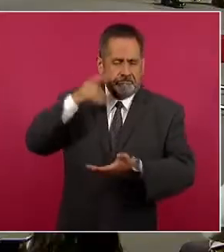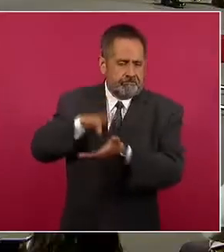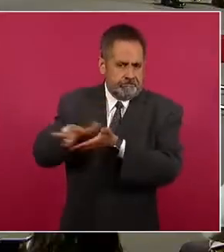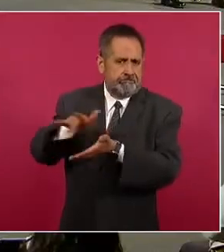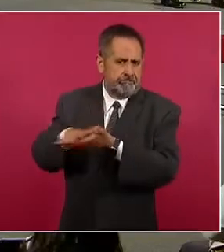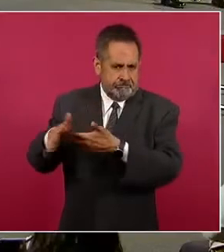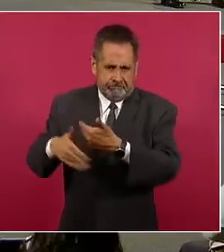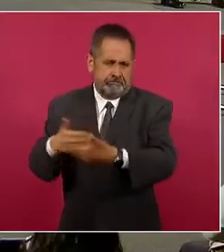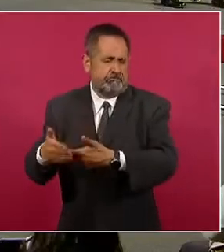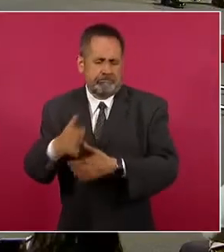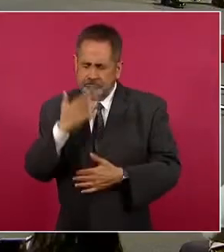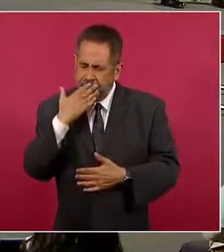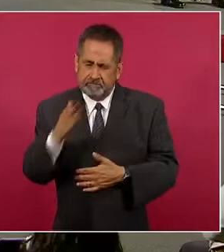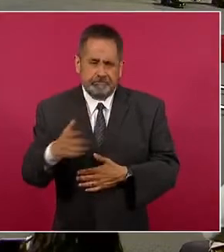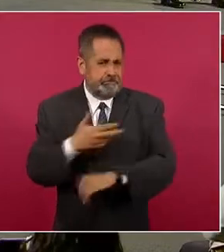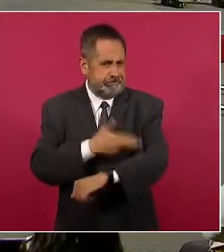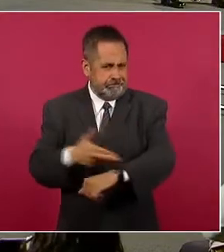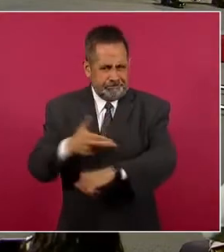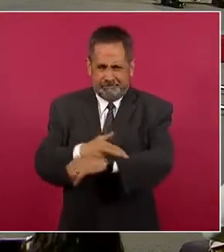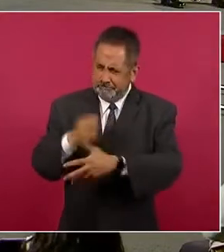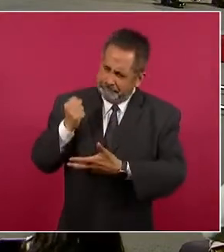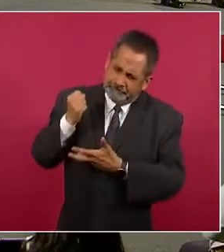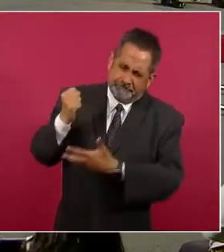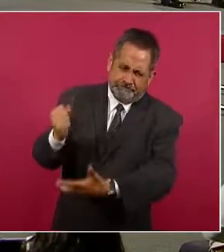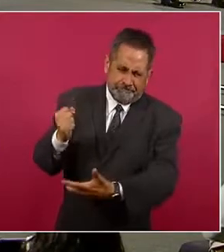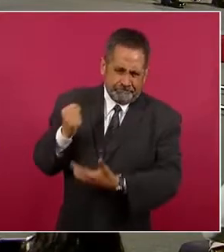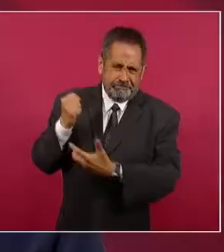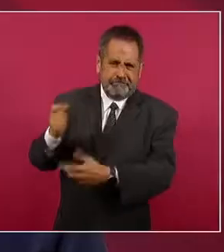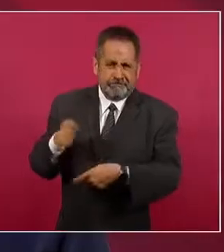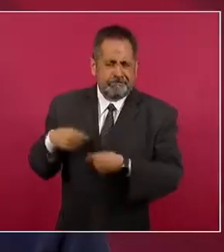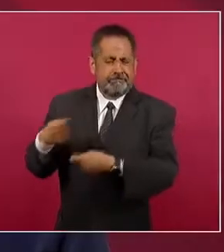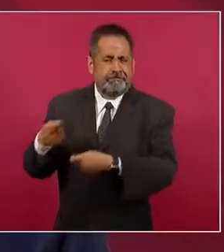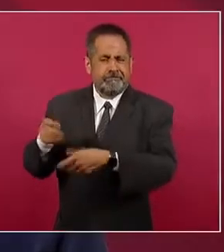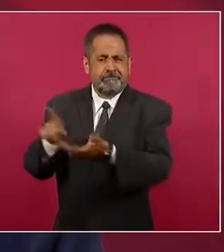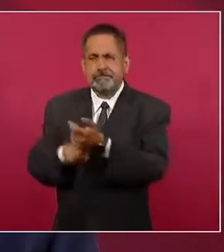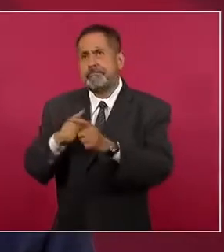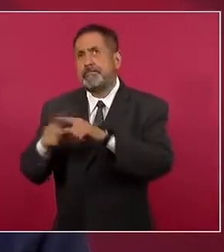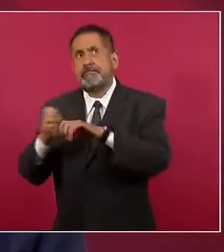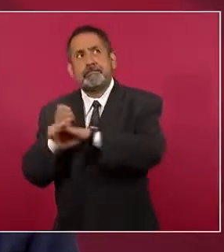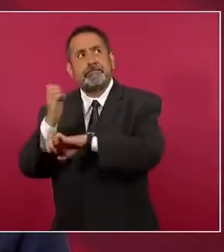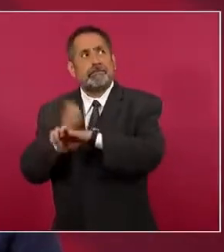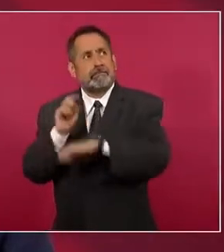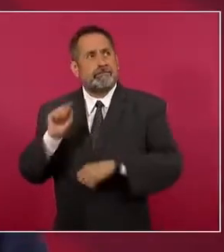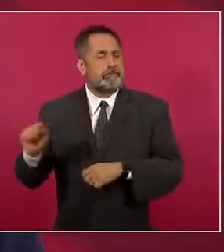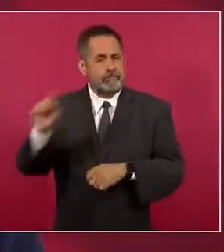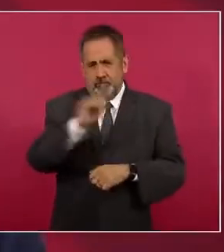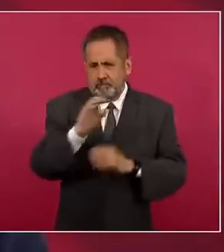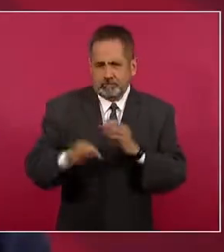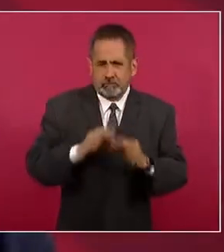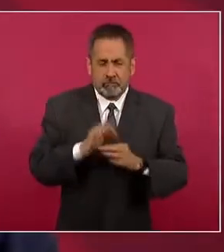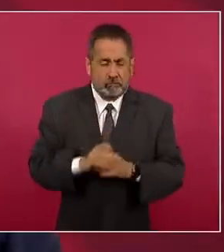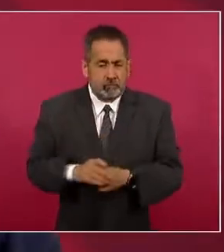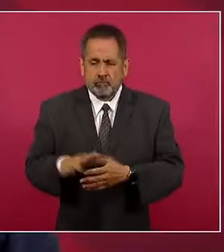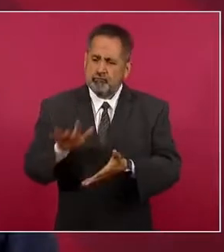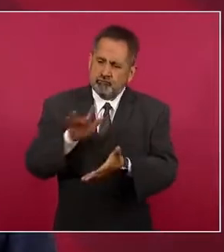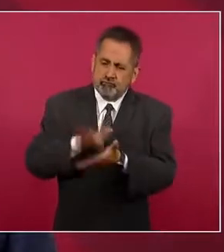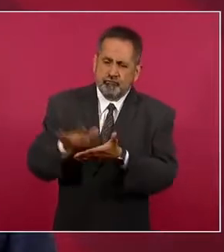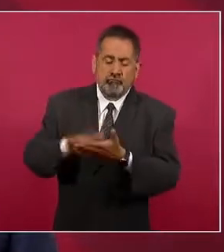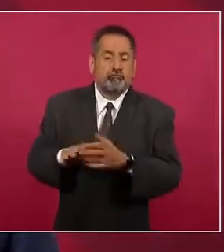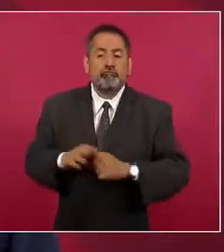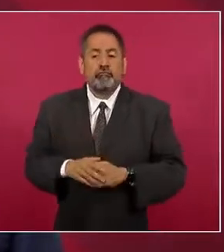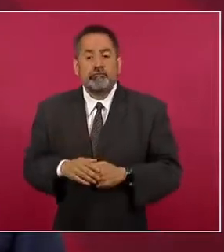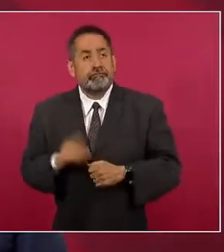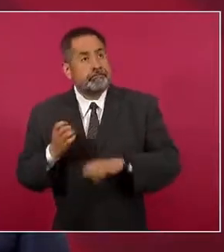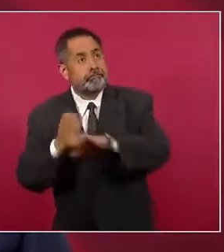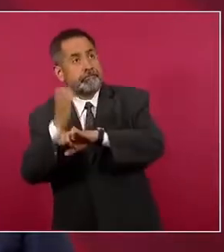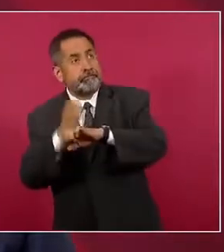Hemos privilegiado con recursos importantes al interior de las entidades federativas, y una demanda de apoyos que las